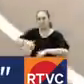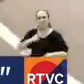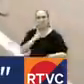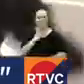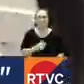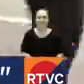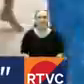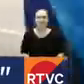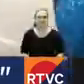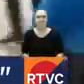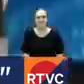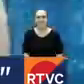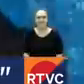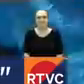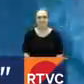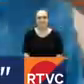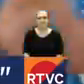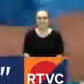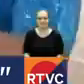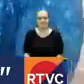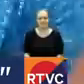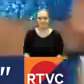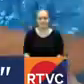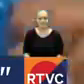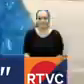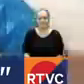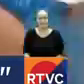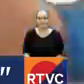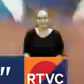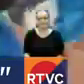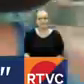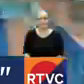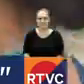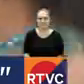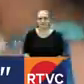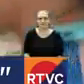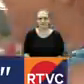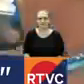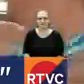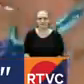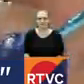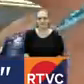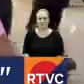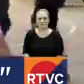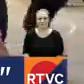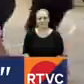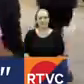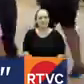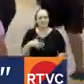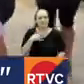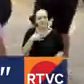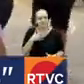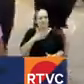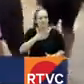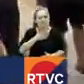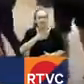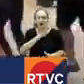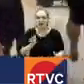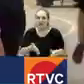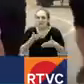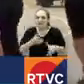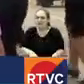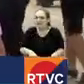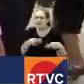Si significa un estilo de vida,